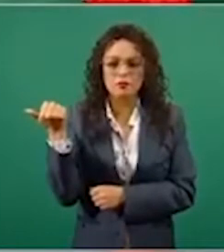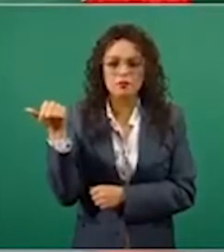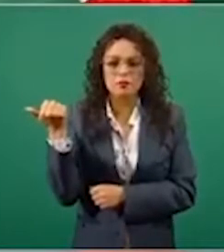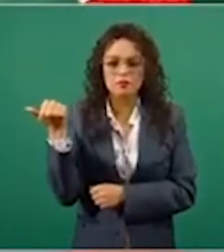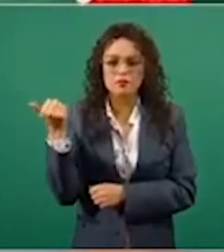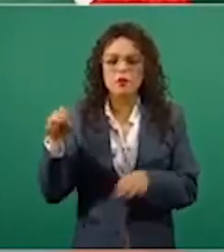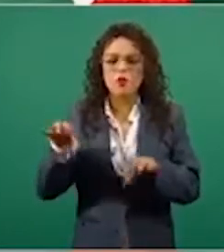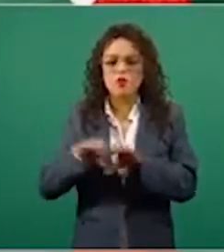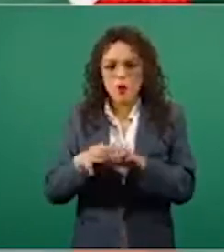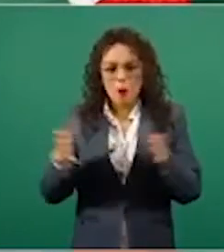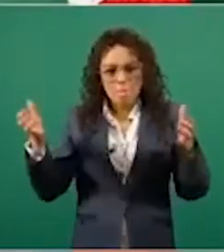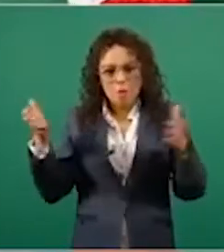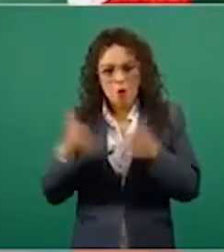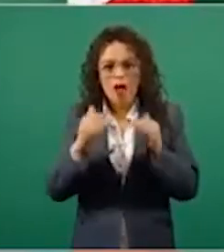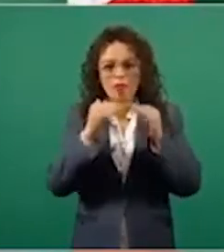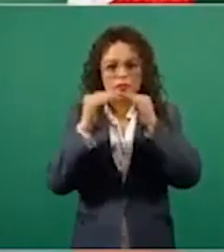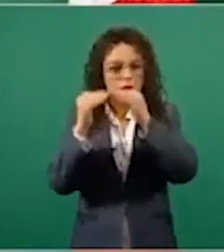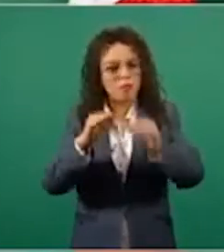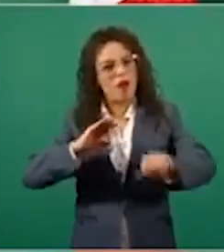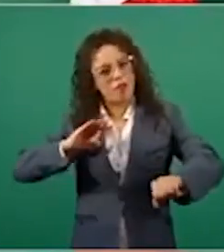defender la democracia, cómo